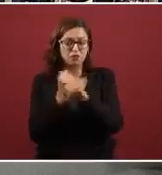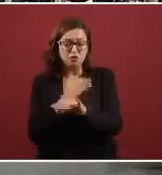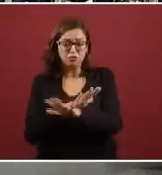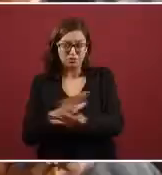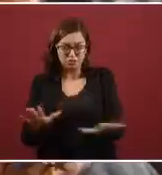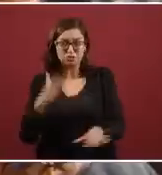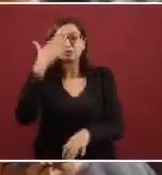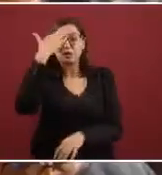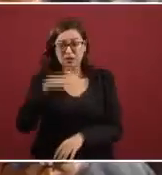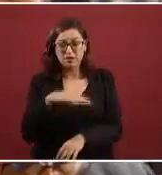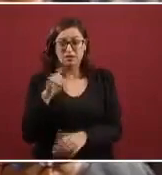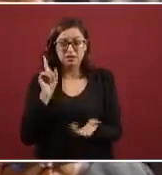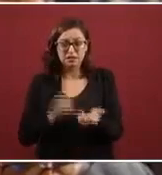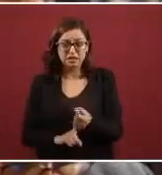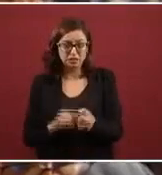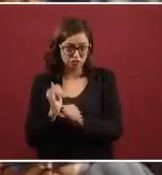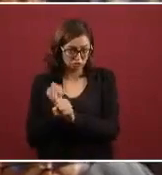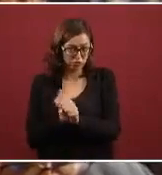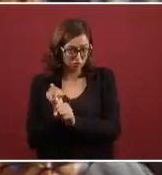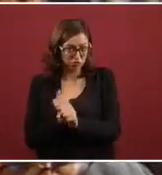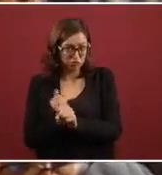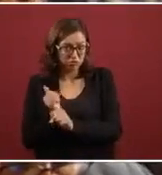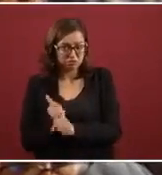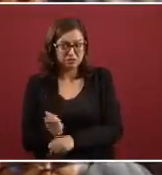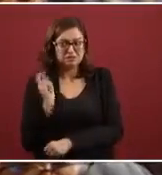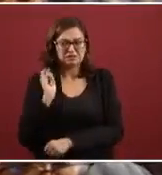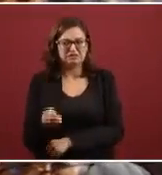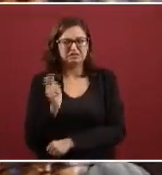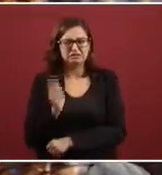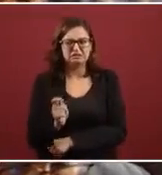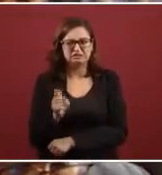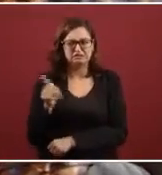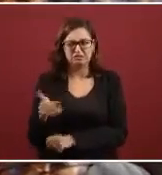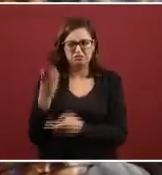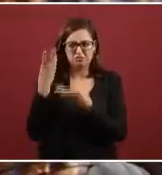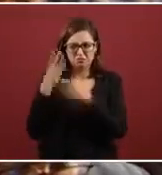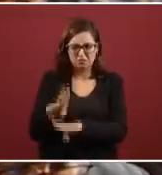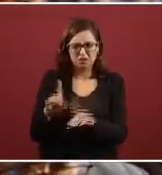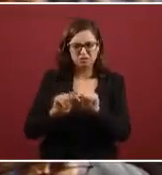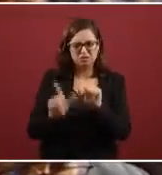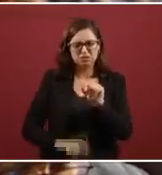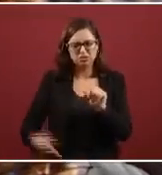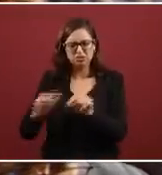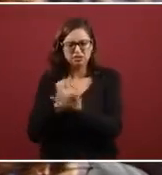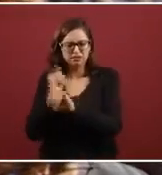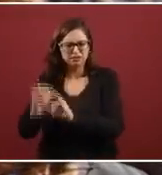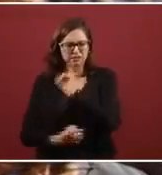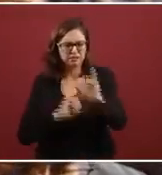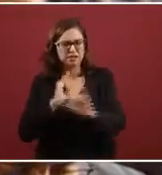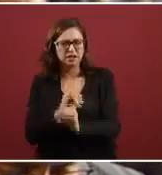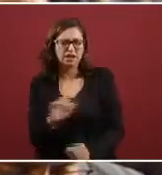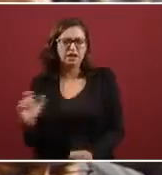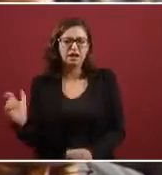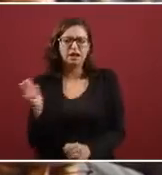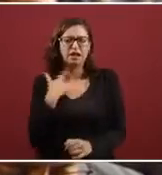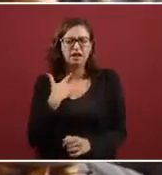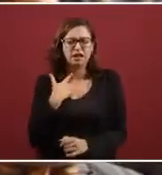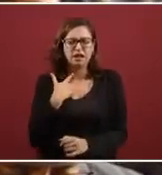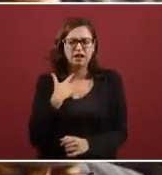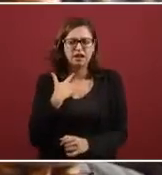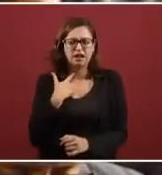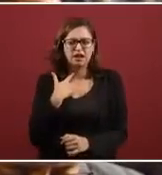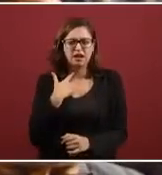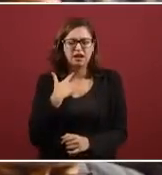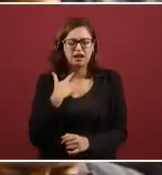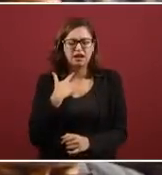esta investigación sobre las cuentas que son nacionales e internacionales de Santiago Nieto